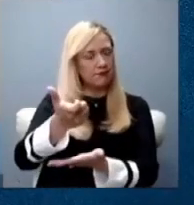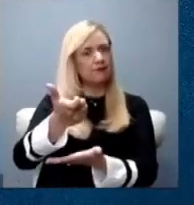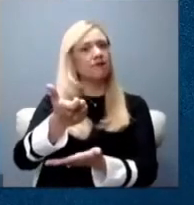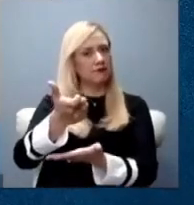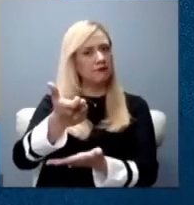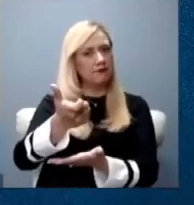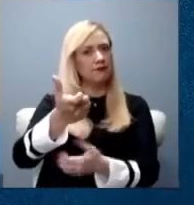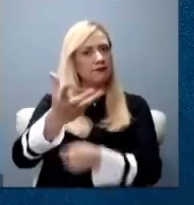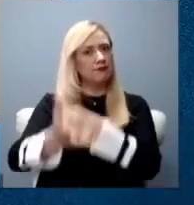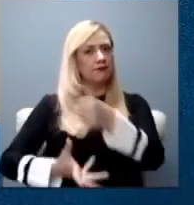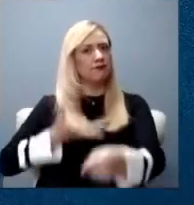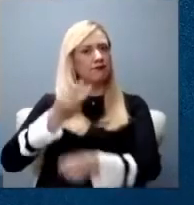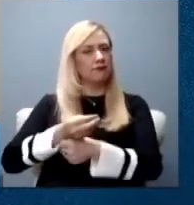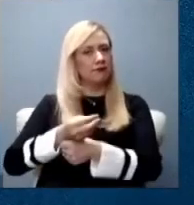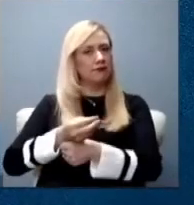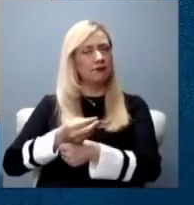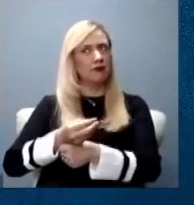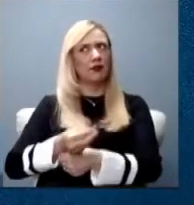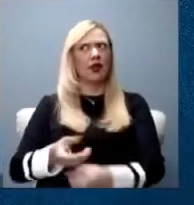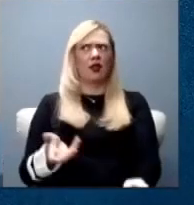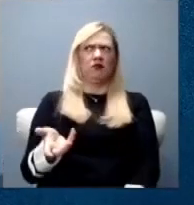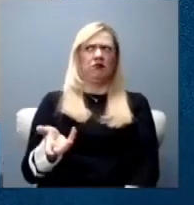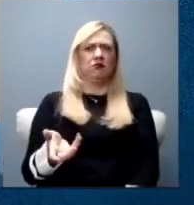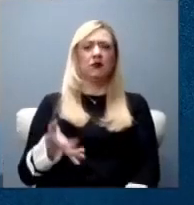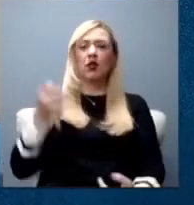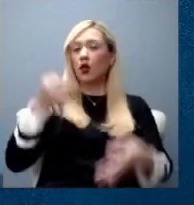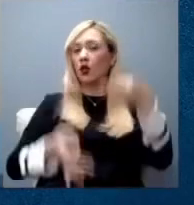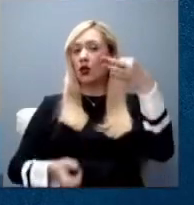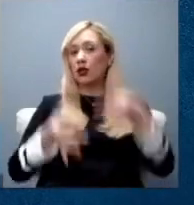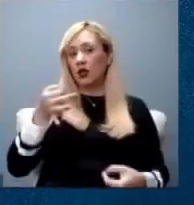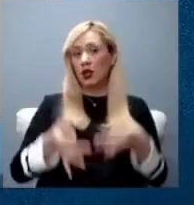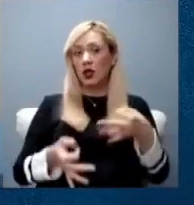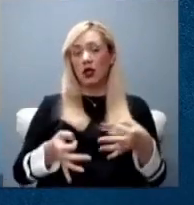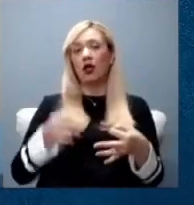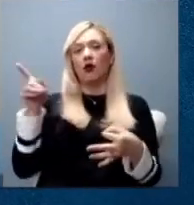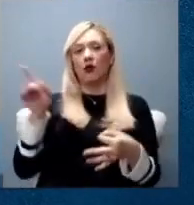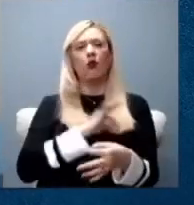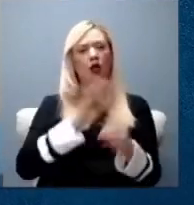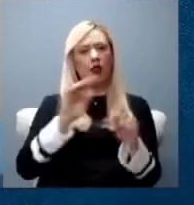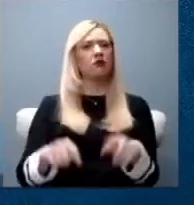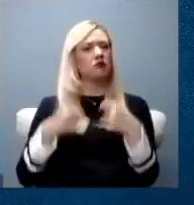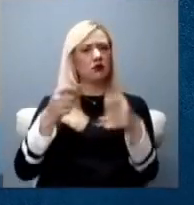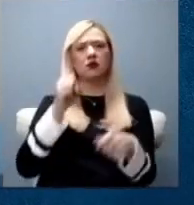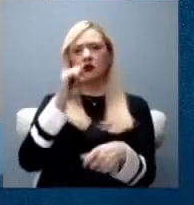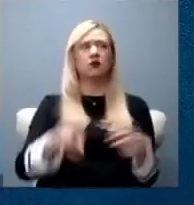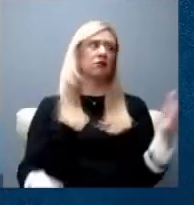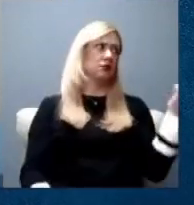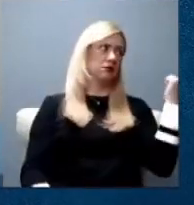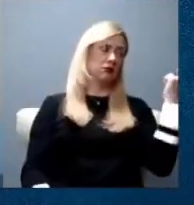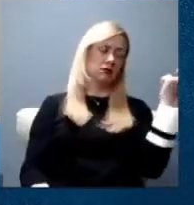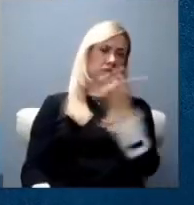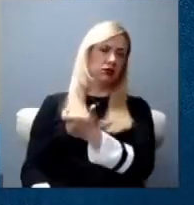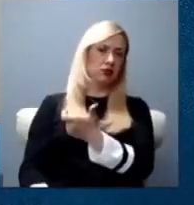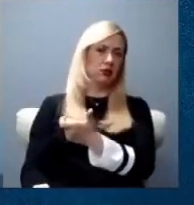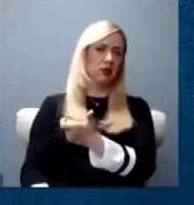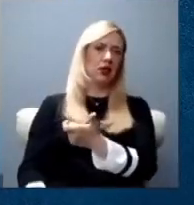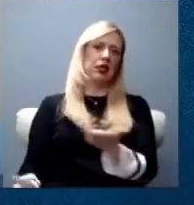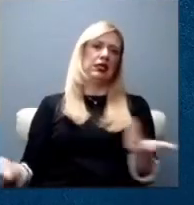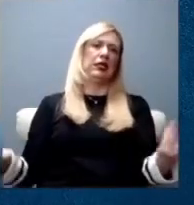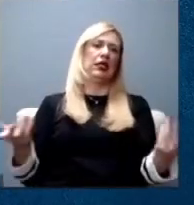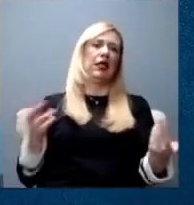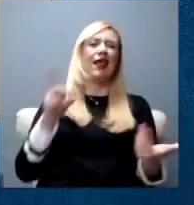en donde la Corte ve, digamos, y otorga indemnización compensatoria por el daño